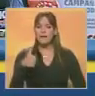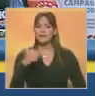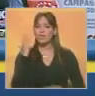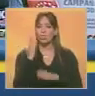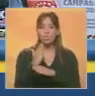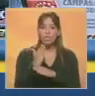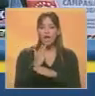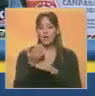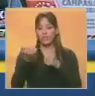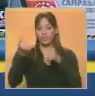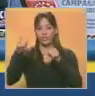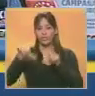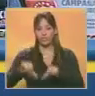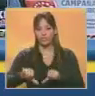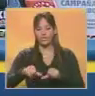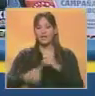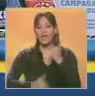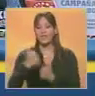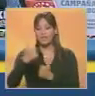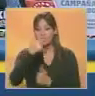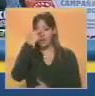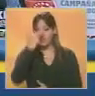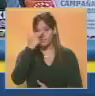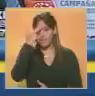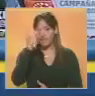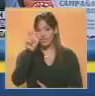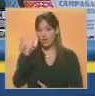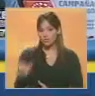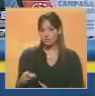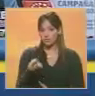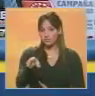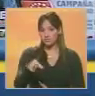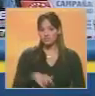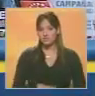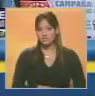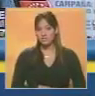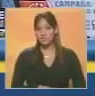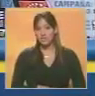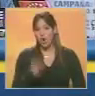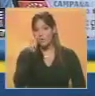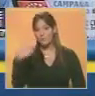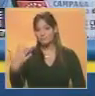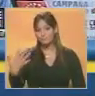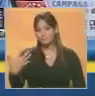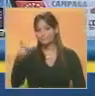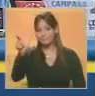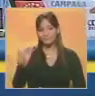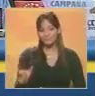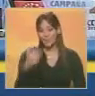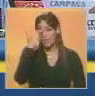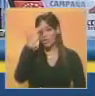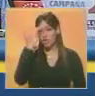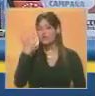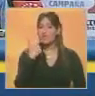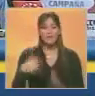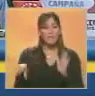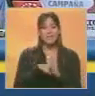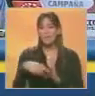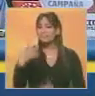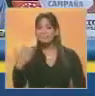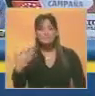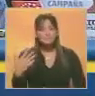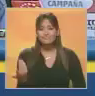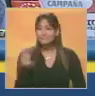o desciende la candidatura de este majunche. Y digo majunche y repito